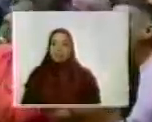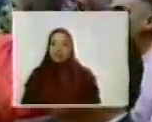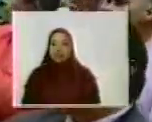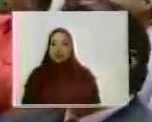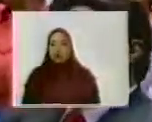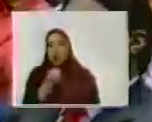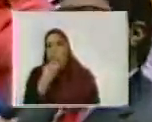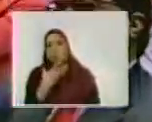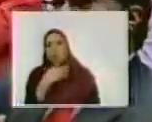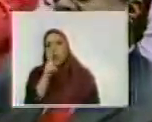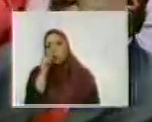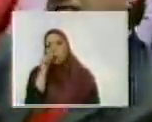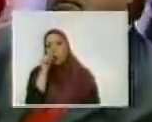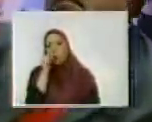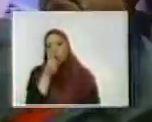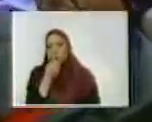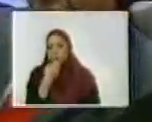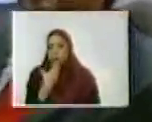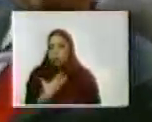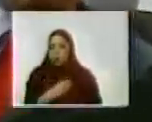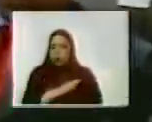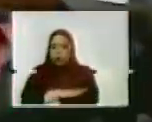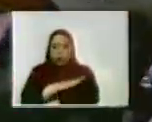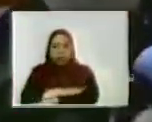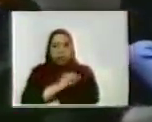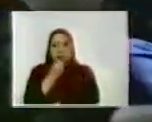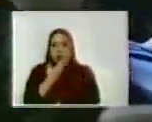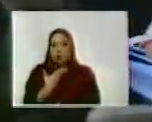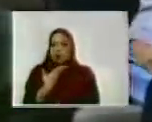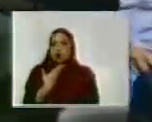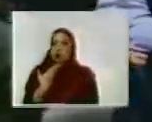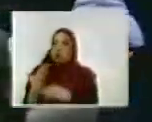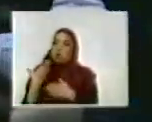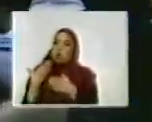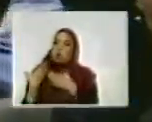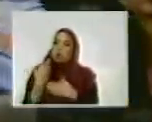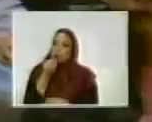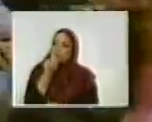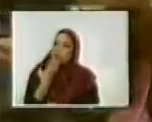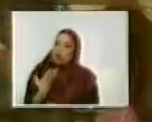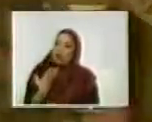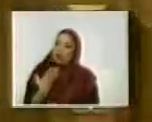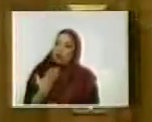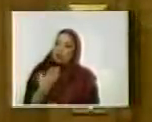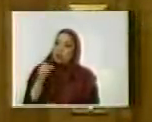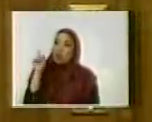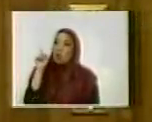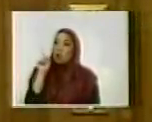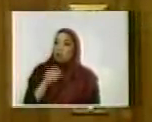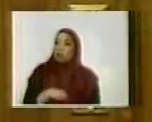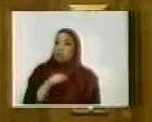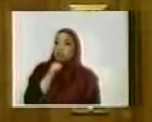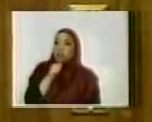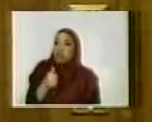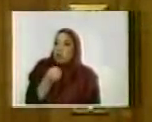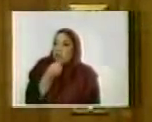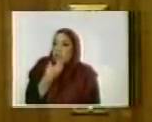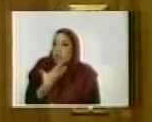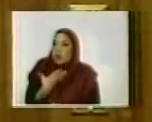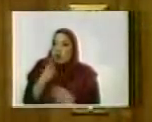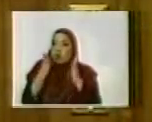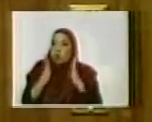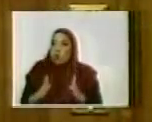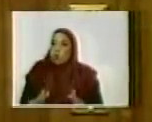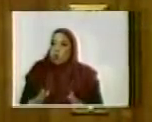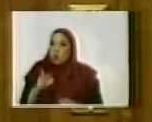Era un buen hombre de la conversación amena, de lo humano y de lo divino, porque también